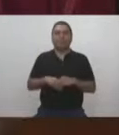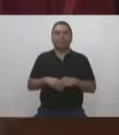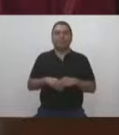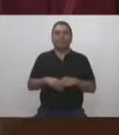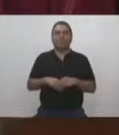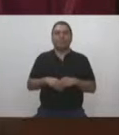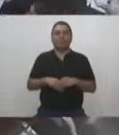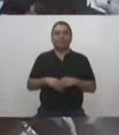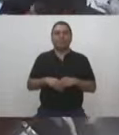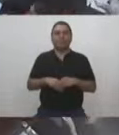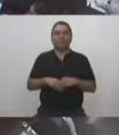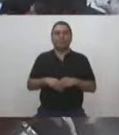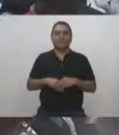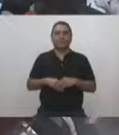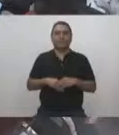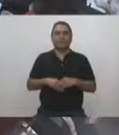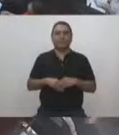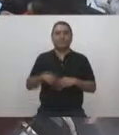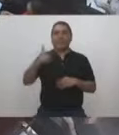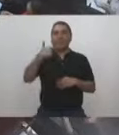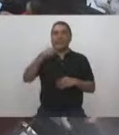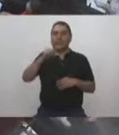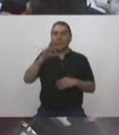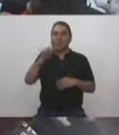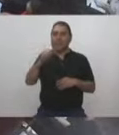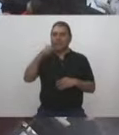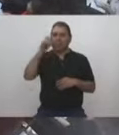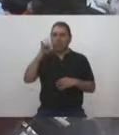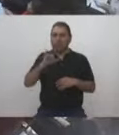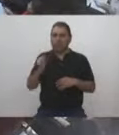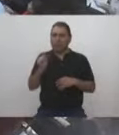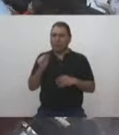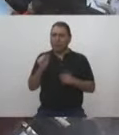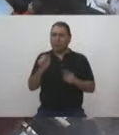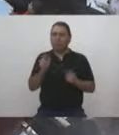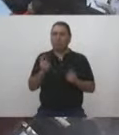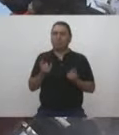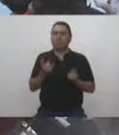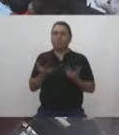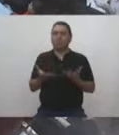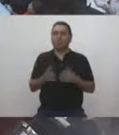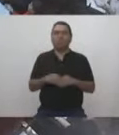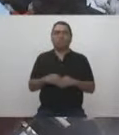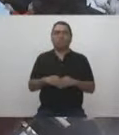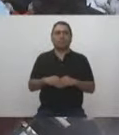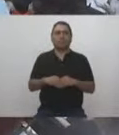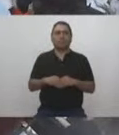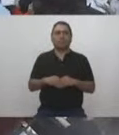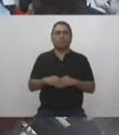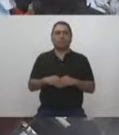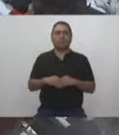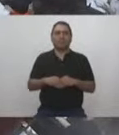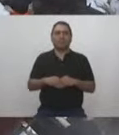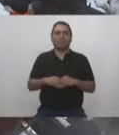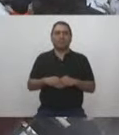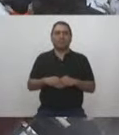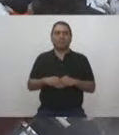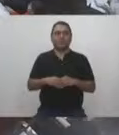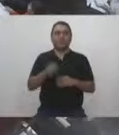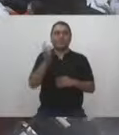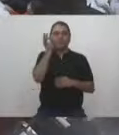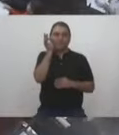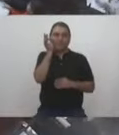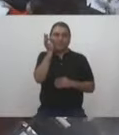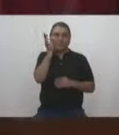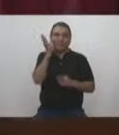Me parece que se puede expresar fortaleza y autoridad simplemente con la conducta. No es necesario gritar para